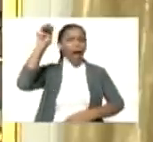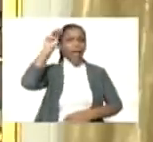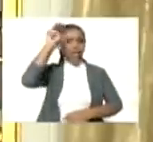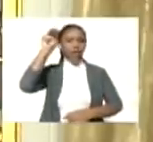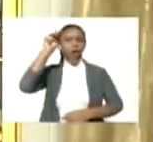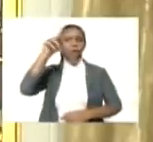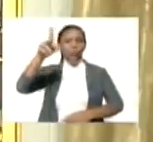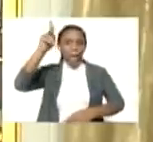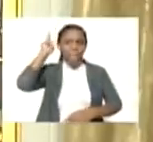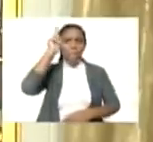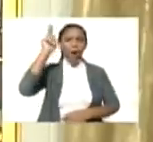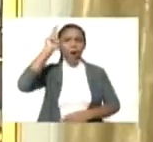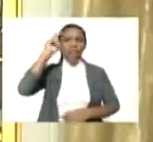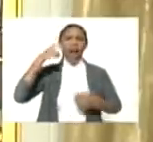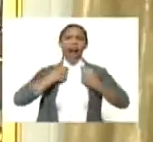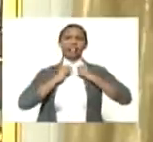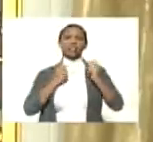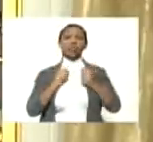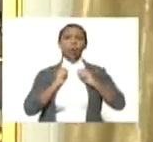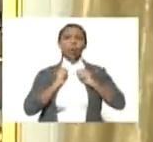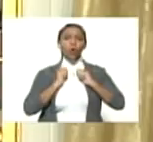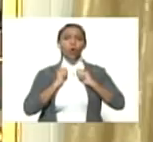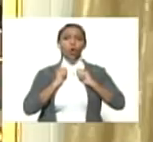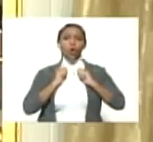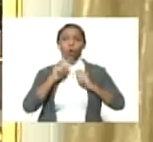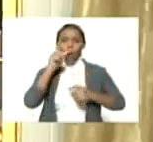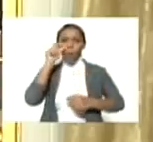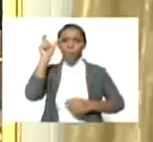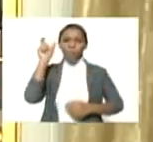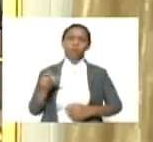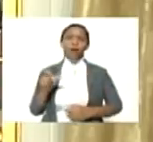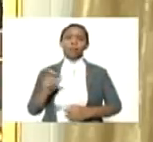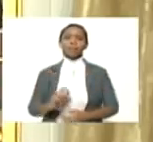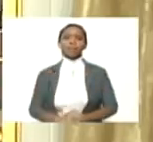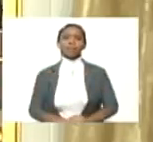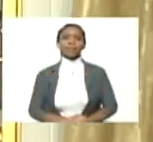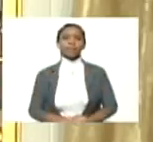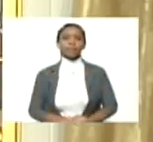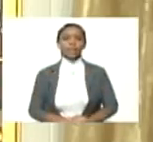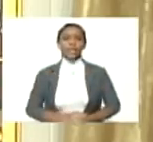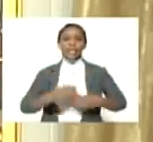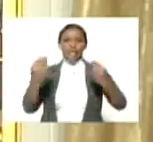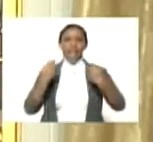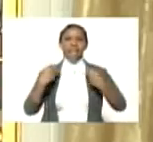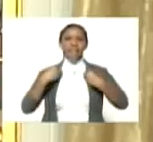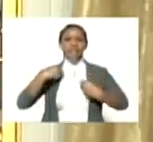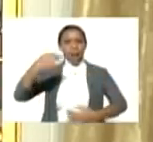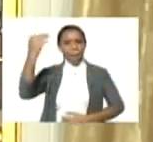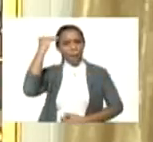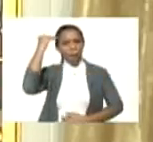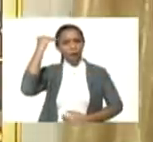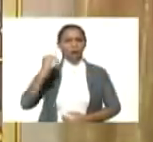del profe Aristóbulo Isturiz Almeida. ¡Que viva su memoria!